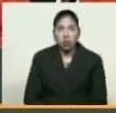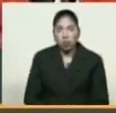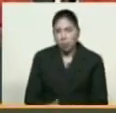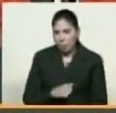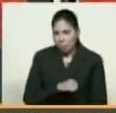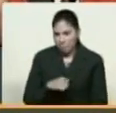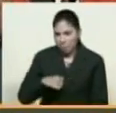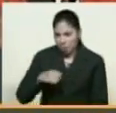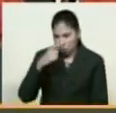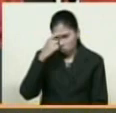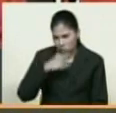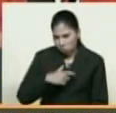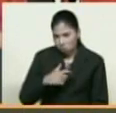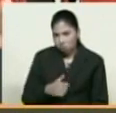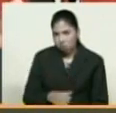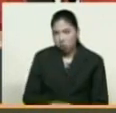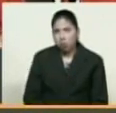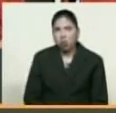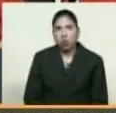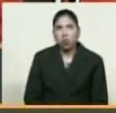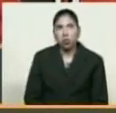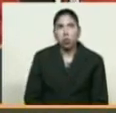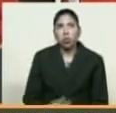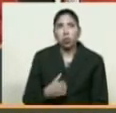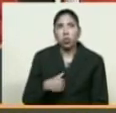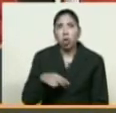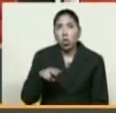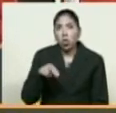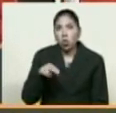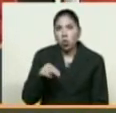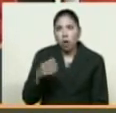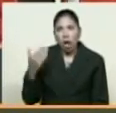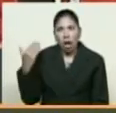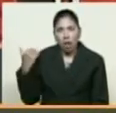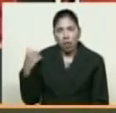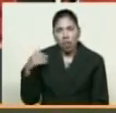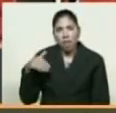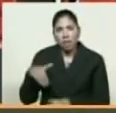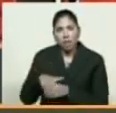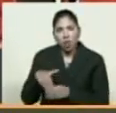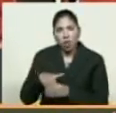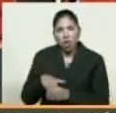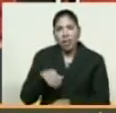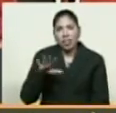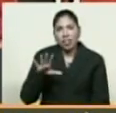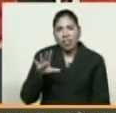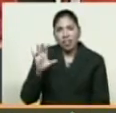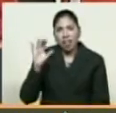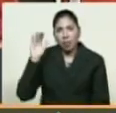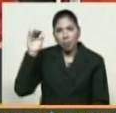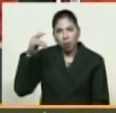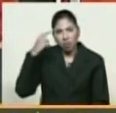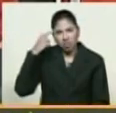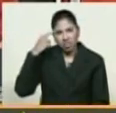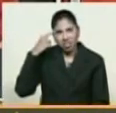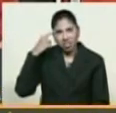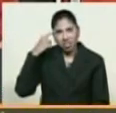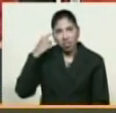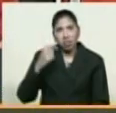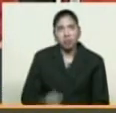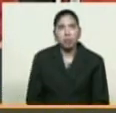personal, lo dijo el presidente, pero lo confieso yo ayer, yo nunca voté por Quinta República. Yo cuando me tocaba votar, no votaba por Quinta